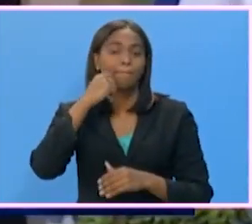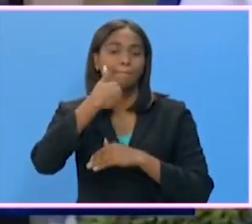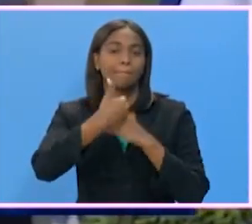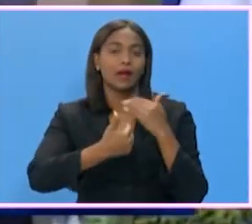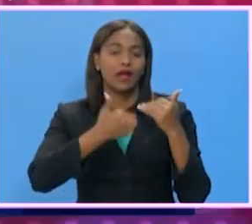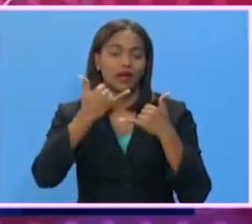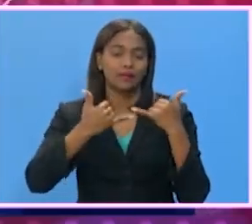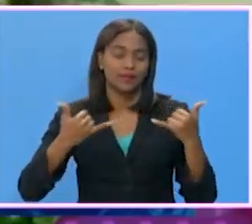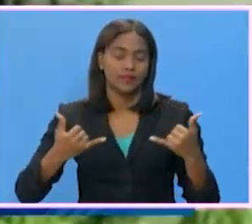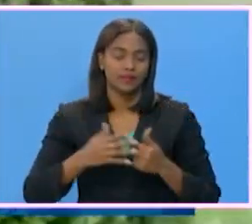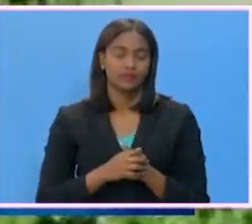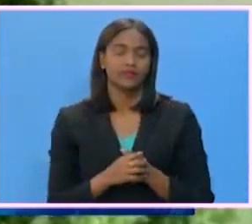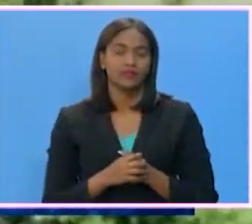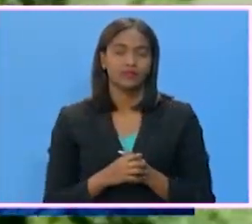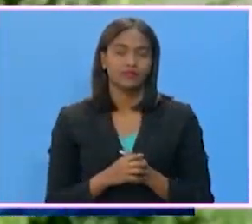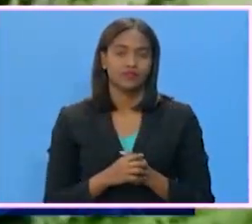pasta.